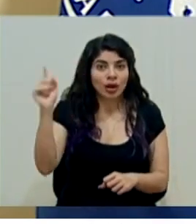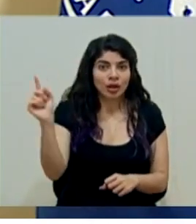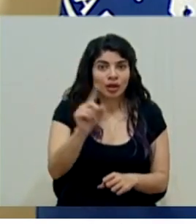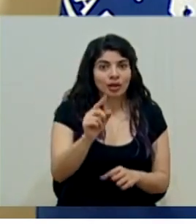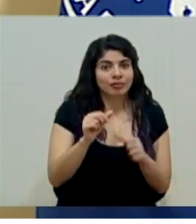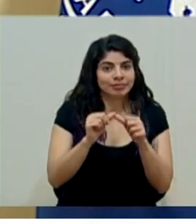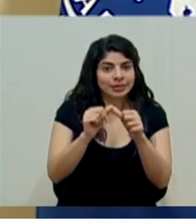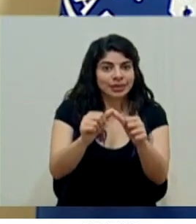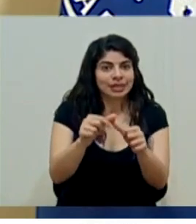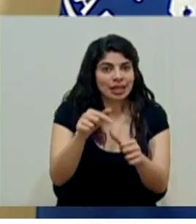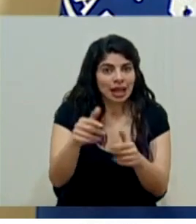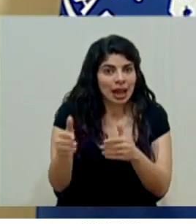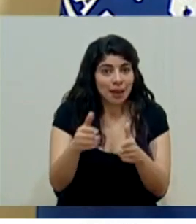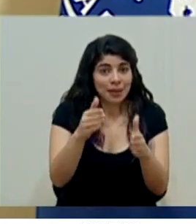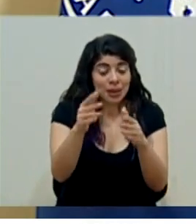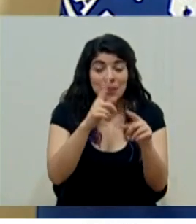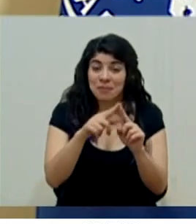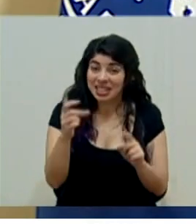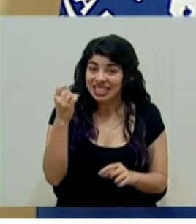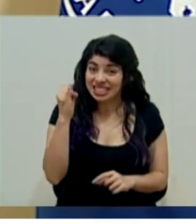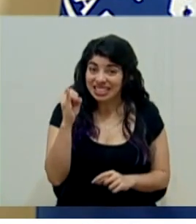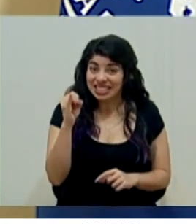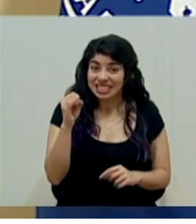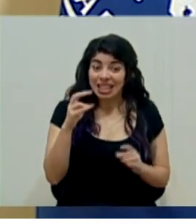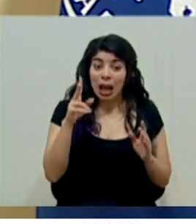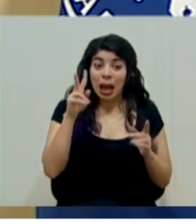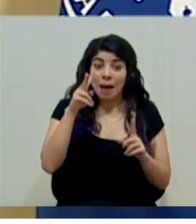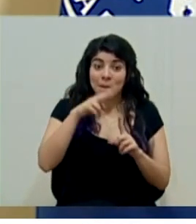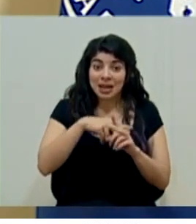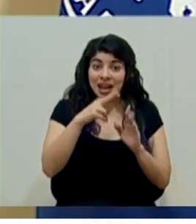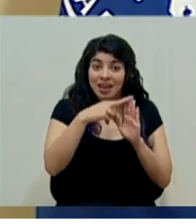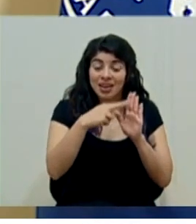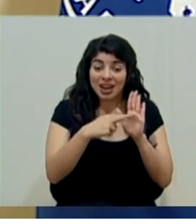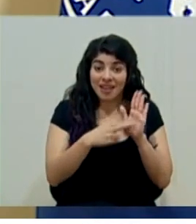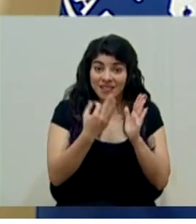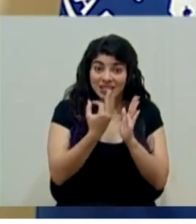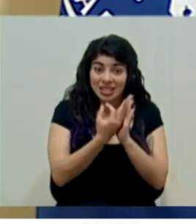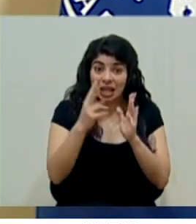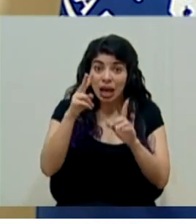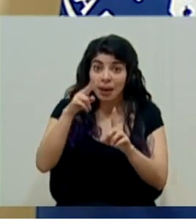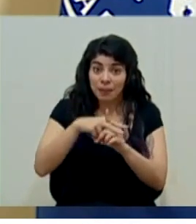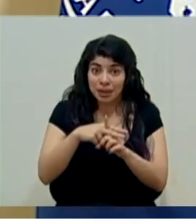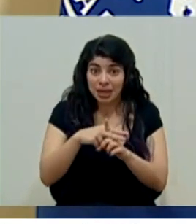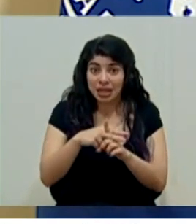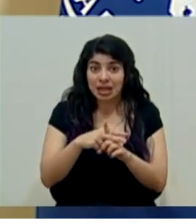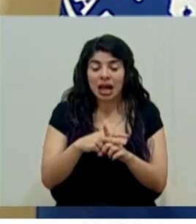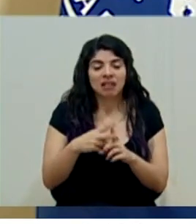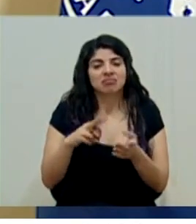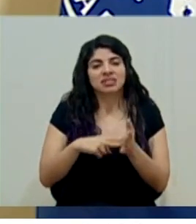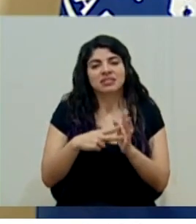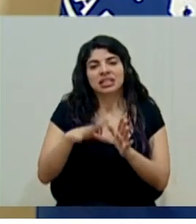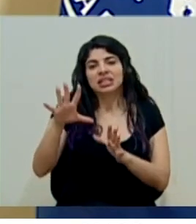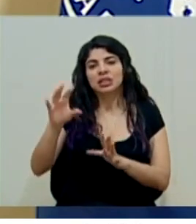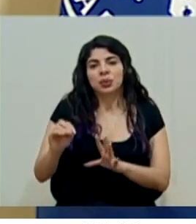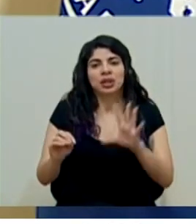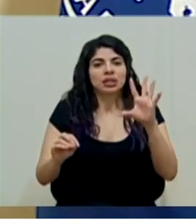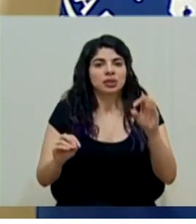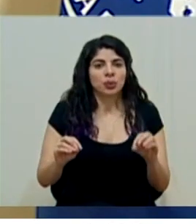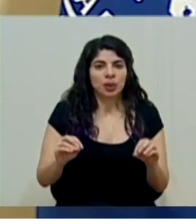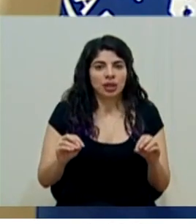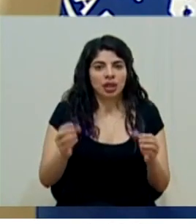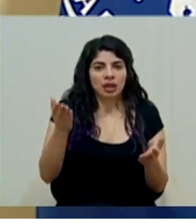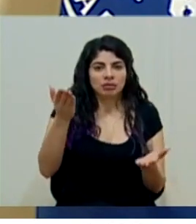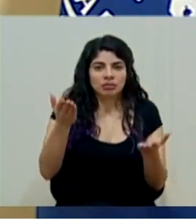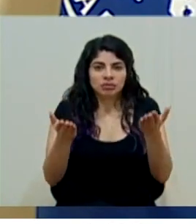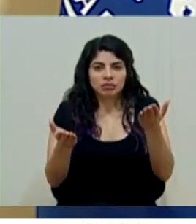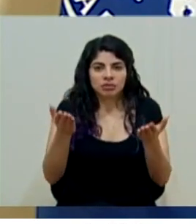seguir esa línea. Pero si se hace la aplicación de la regla fiscal, el balance es 50-50 entre un tipo de medida y